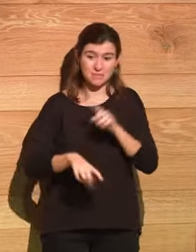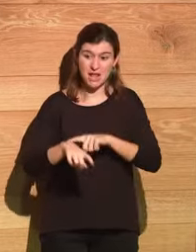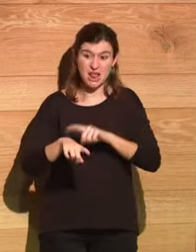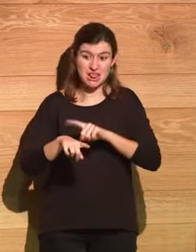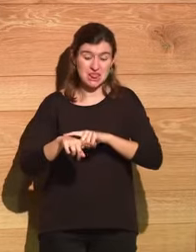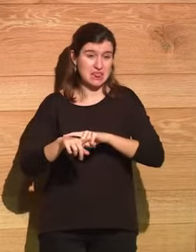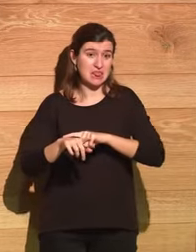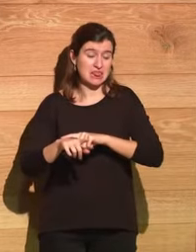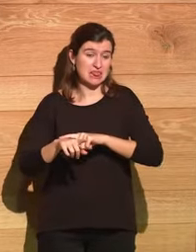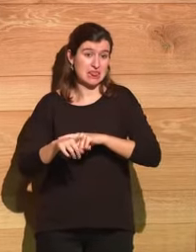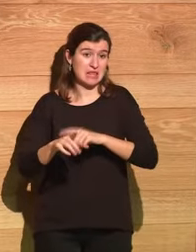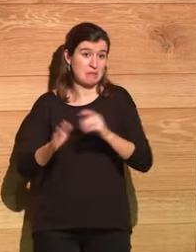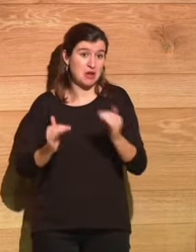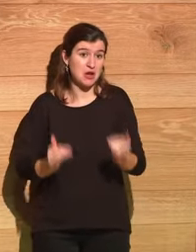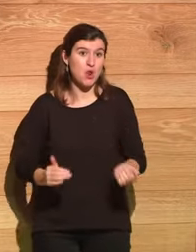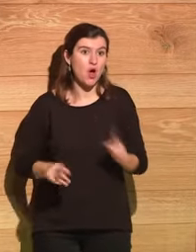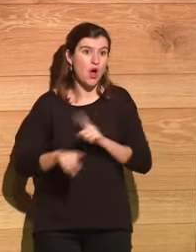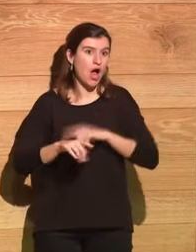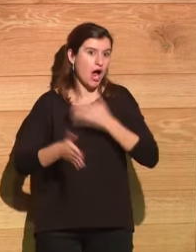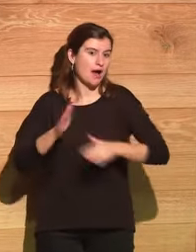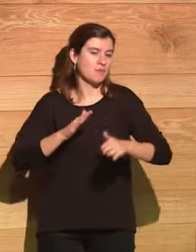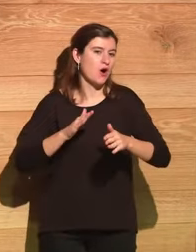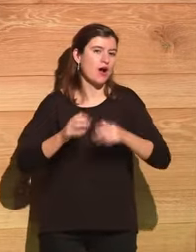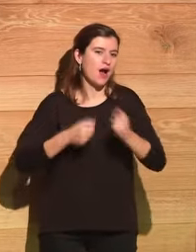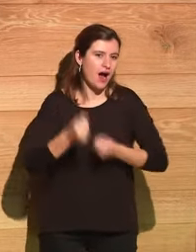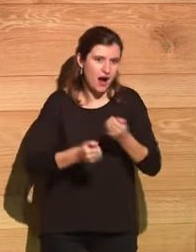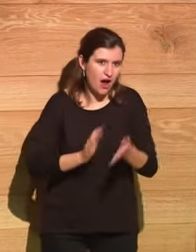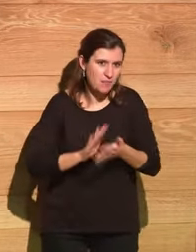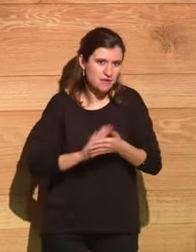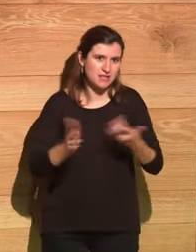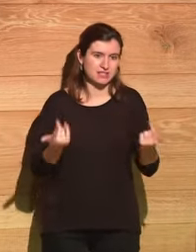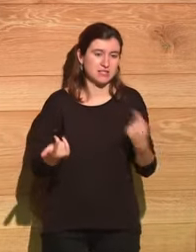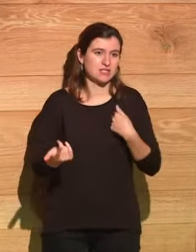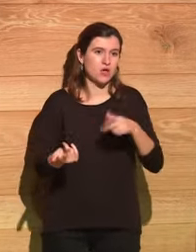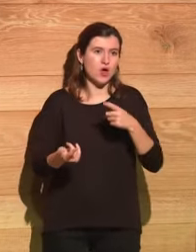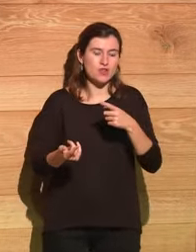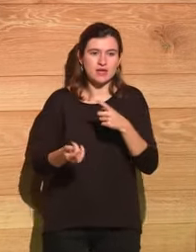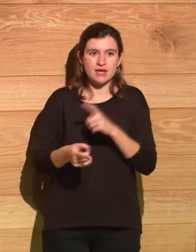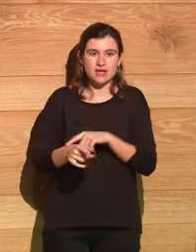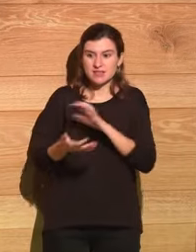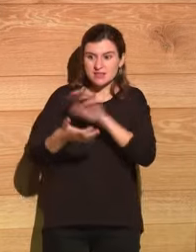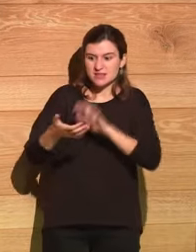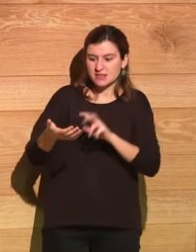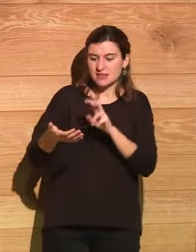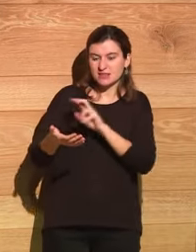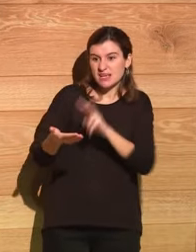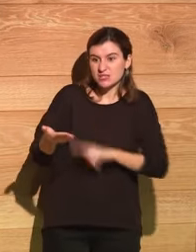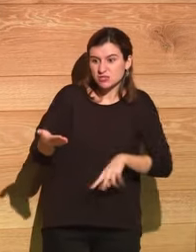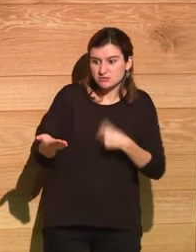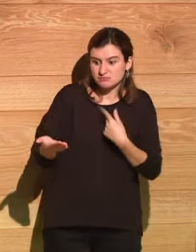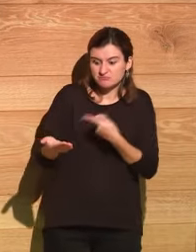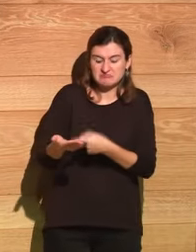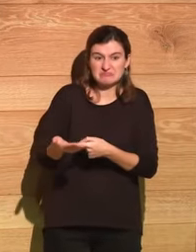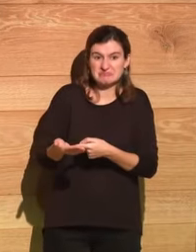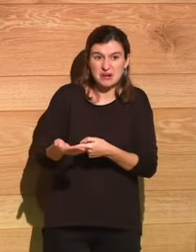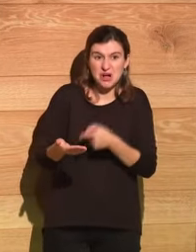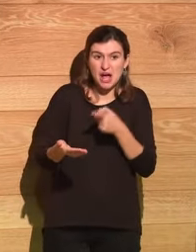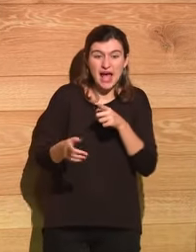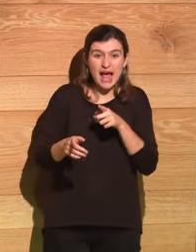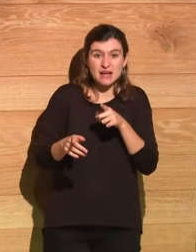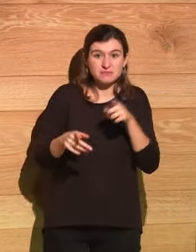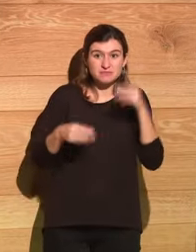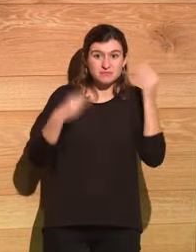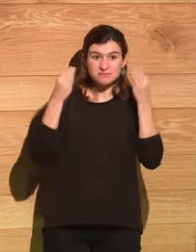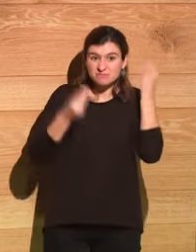de prisas, de exceso de información, muchas ocasiones con falta de criterio, en un lugar en el que